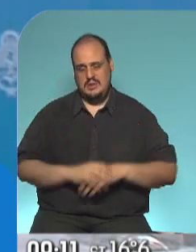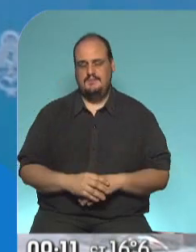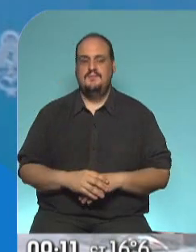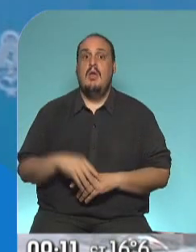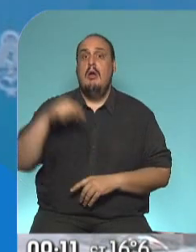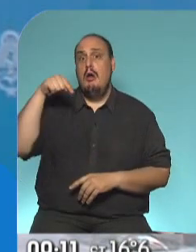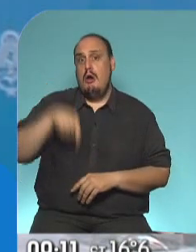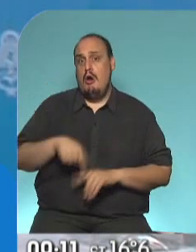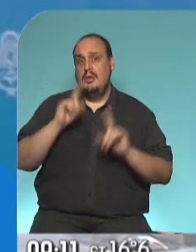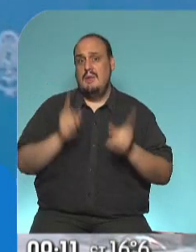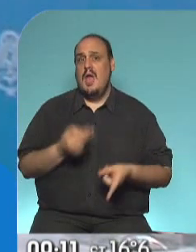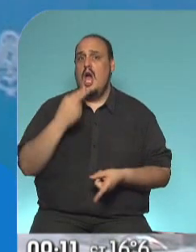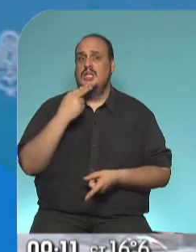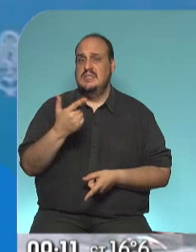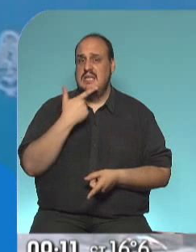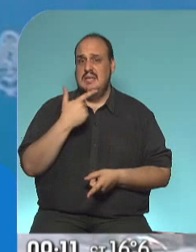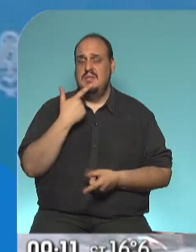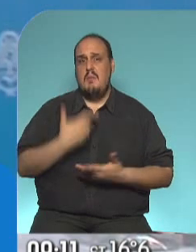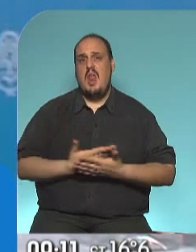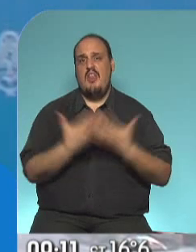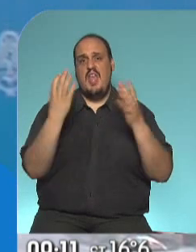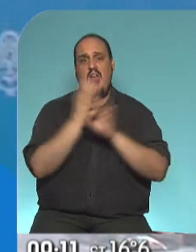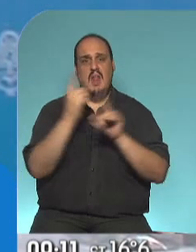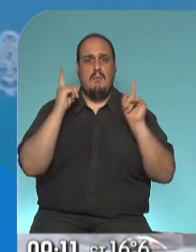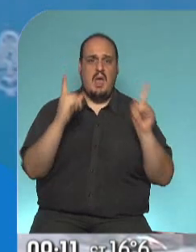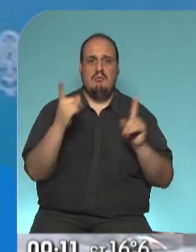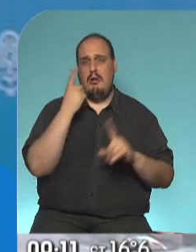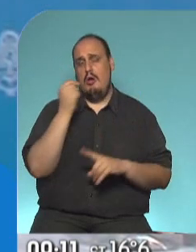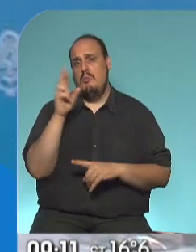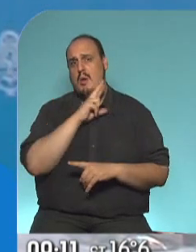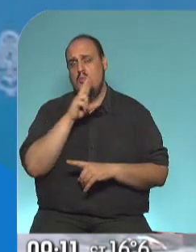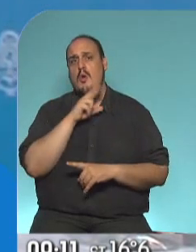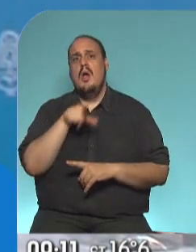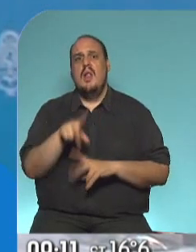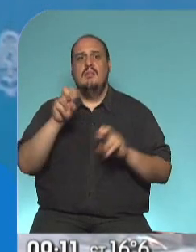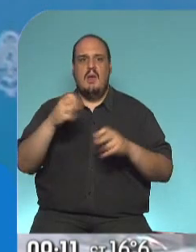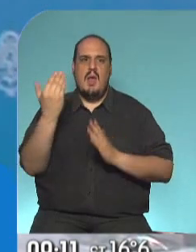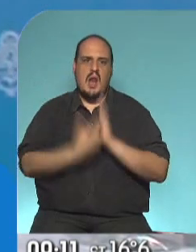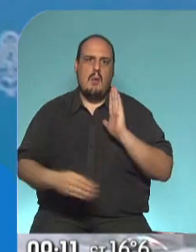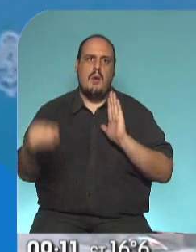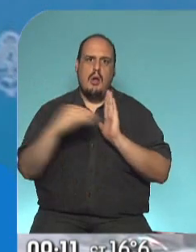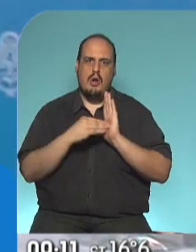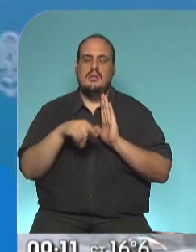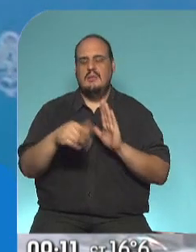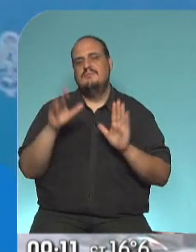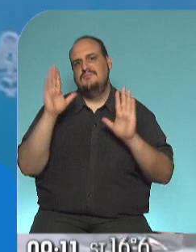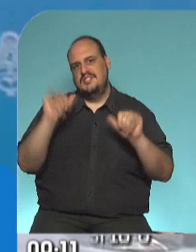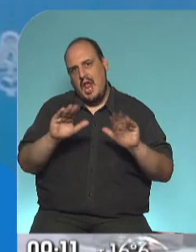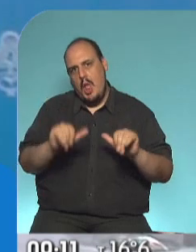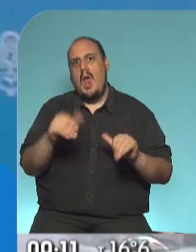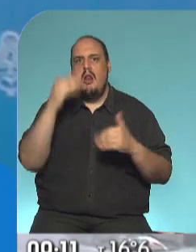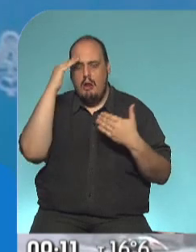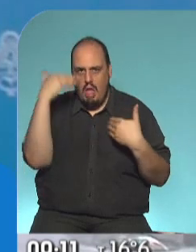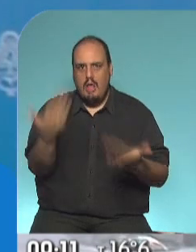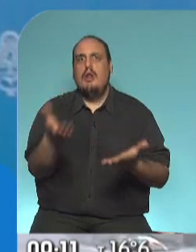de hoy también 11 de septiembre es el día del maestro de la maestra no queríamos dejar en el reporte de saludarlos saludarlas de